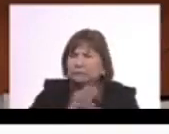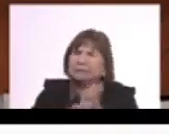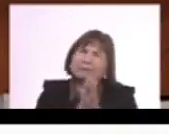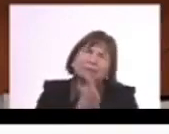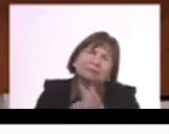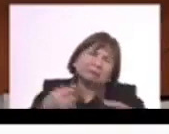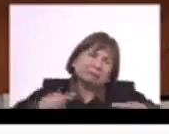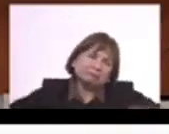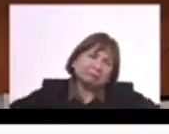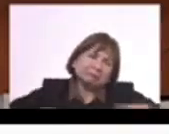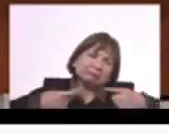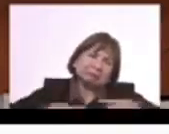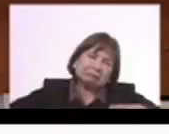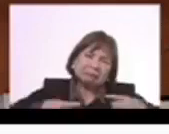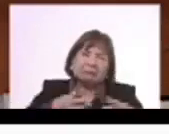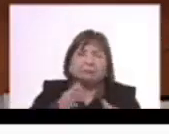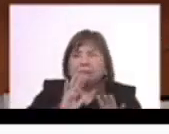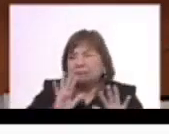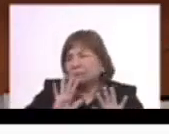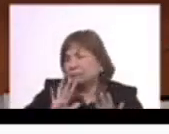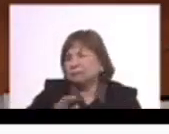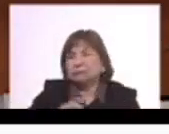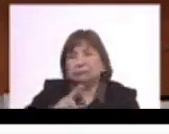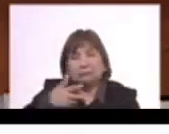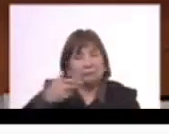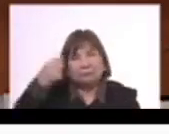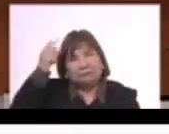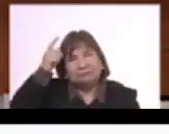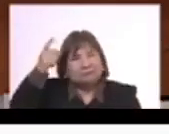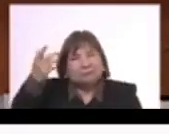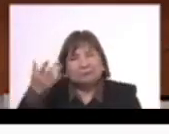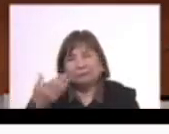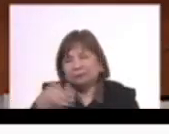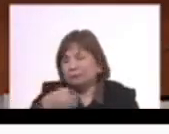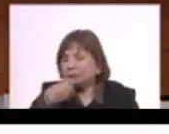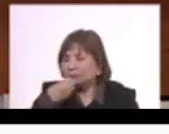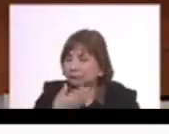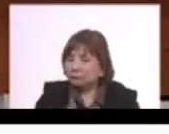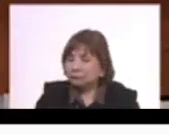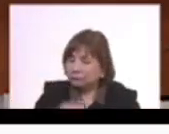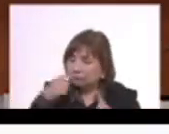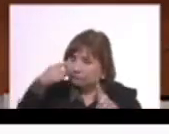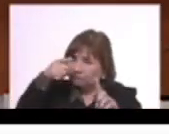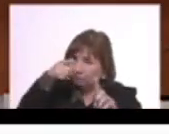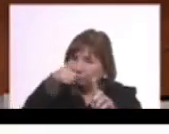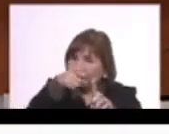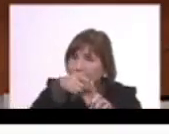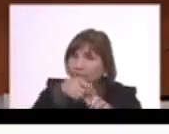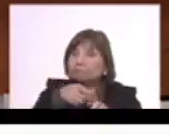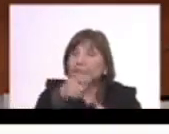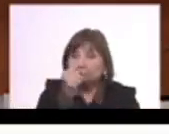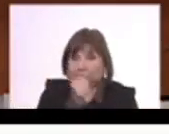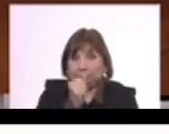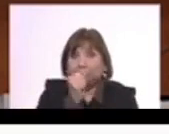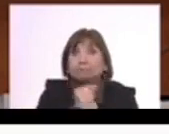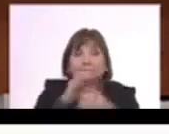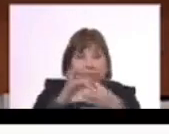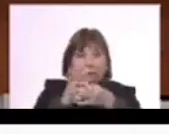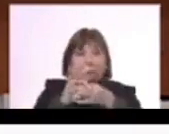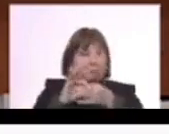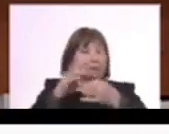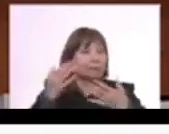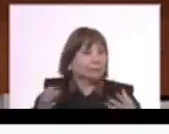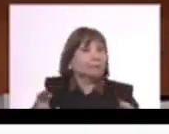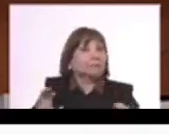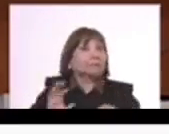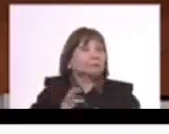son gratuitos y hasta cierto punto ilógicos, debe apuntar a ello. Trabajar juntos, unidos,